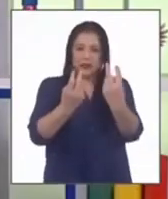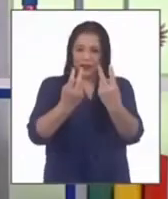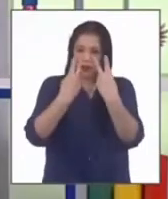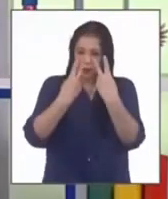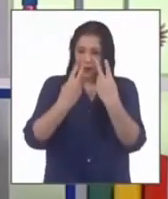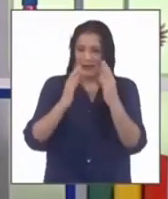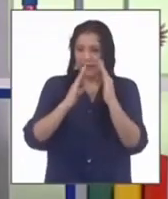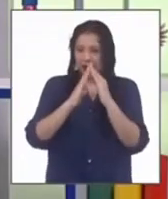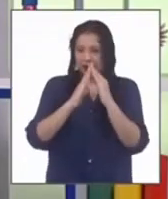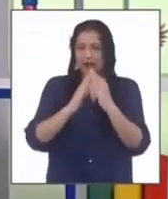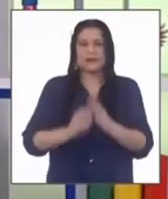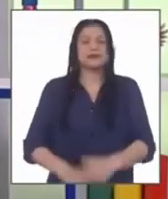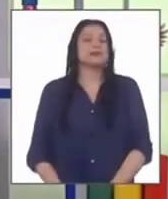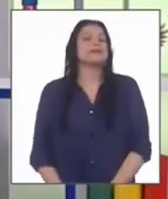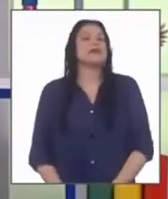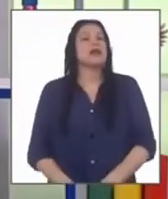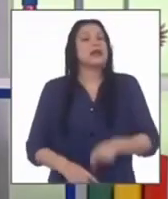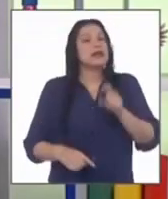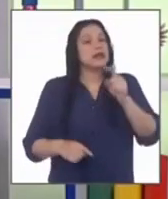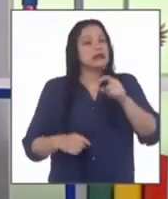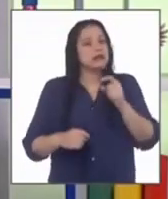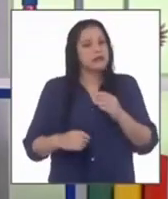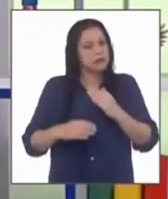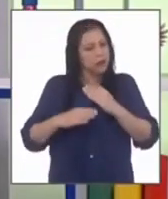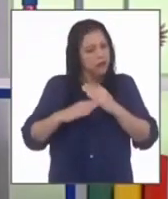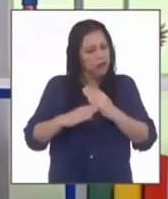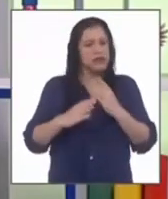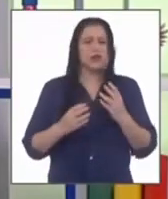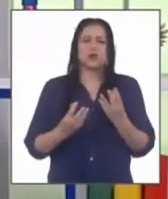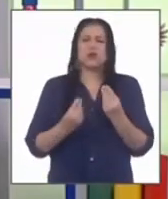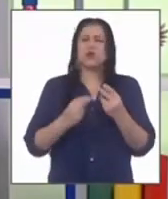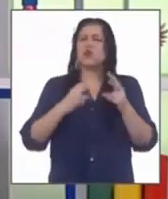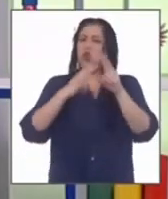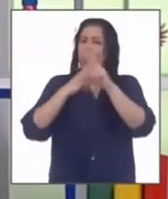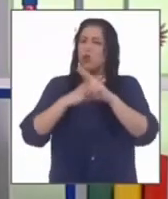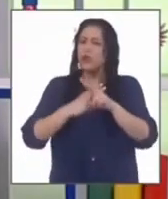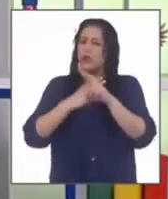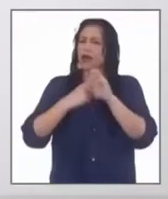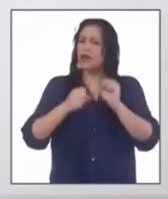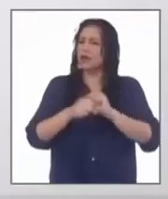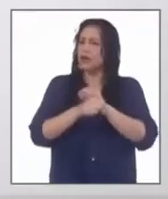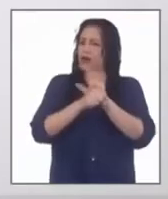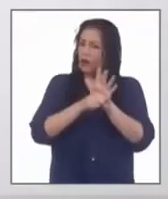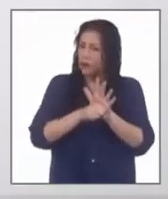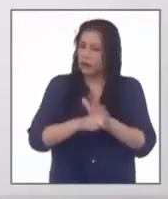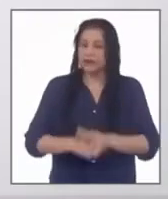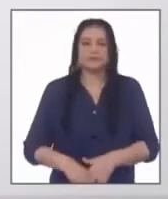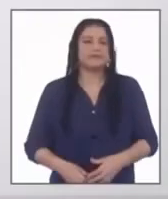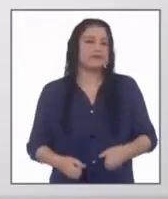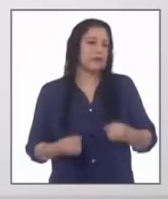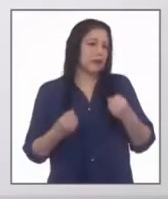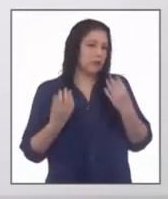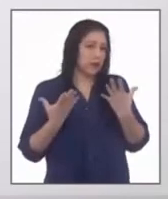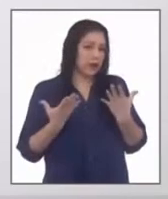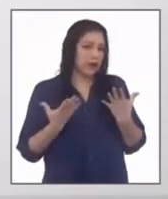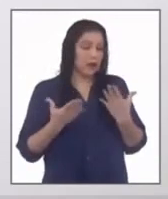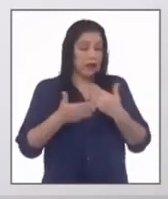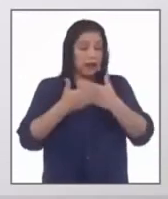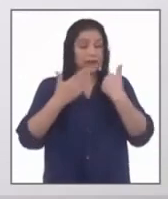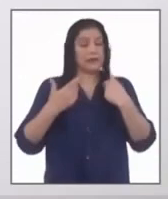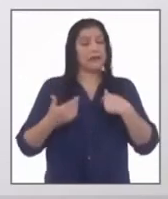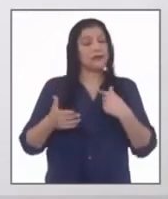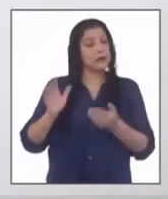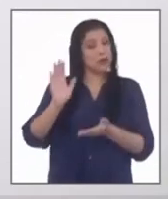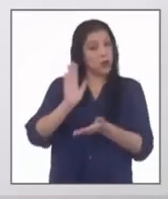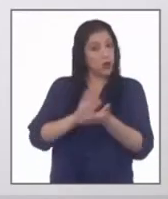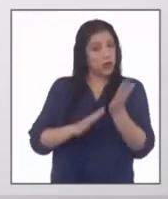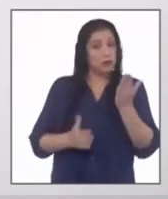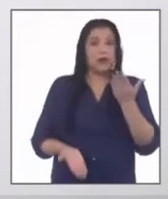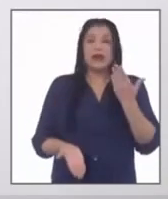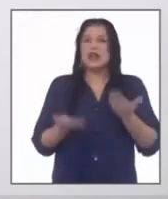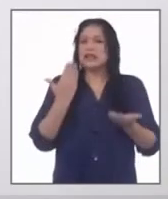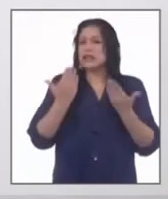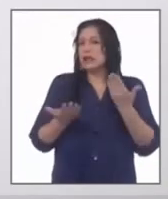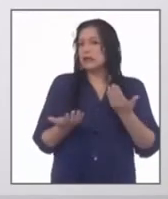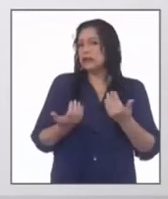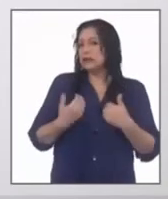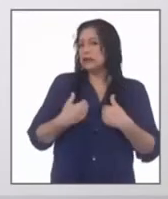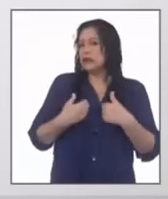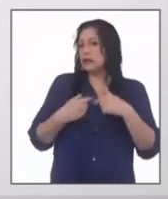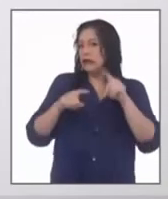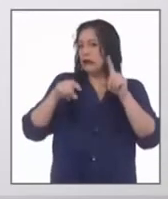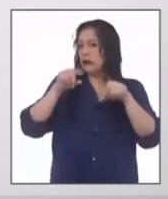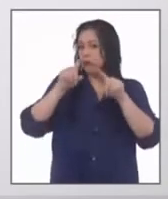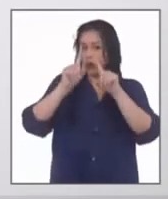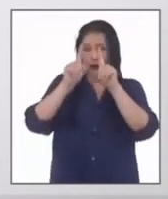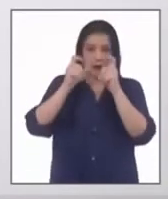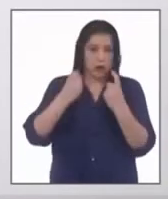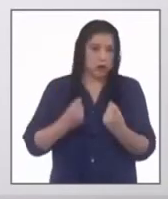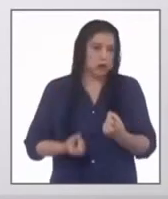ven desde su casa, debemos afrontar con mucha cautela esta pandemia. Bueno chicos, antes de irme, tal vez tienen alguna